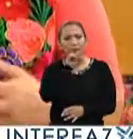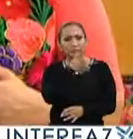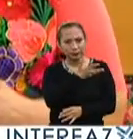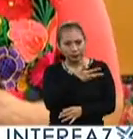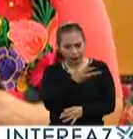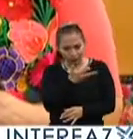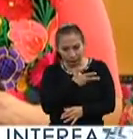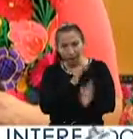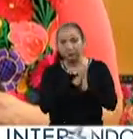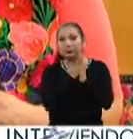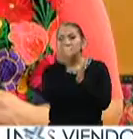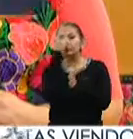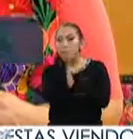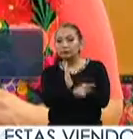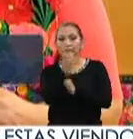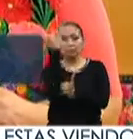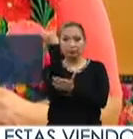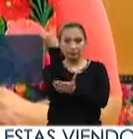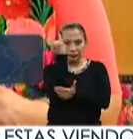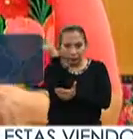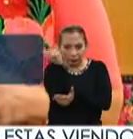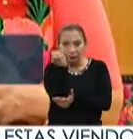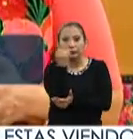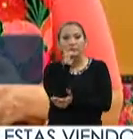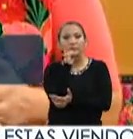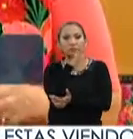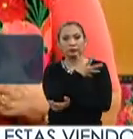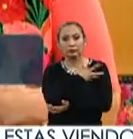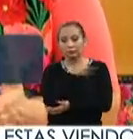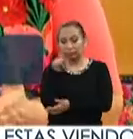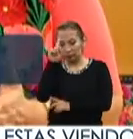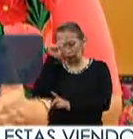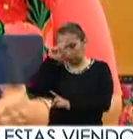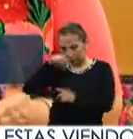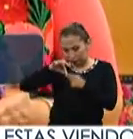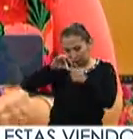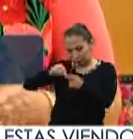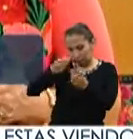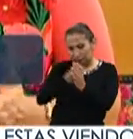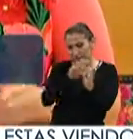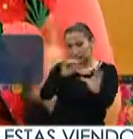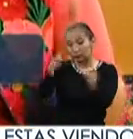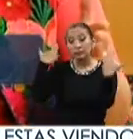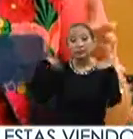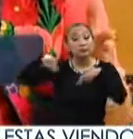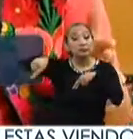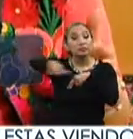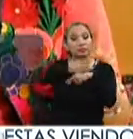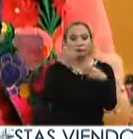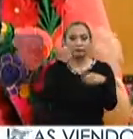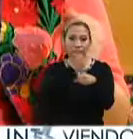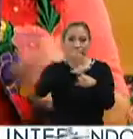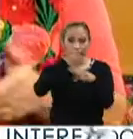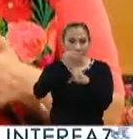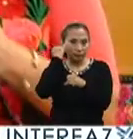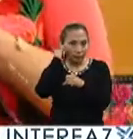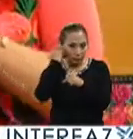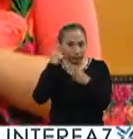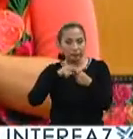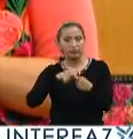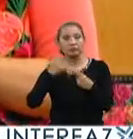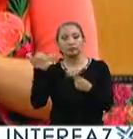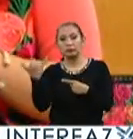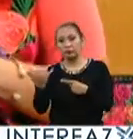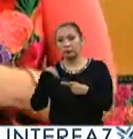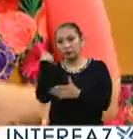tenemos libros para preescolar y también orientaciones didácticas para docentes de primaria indígena y